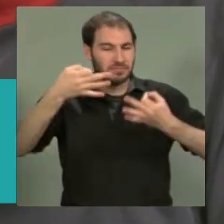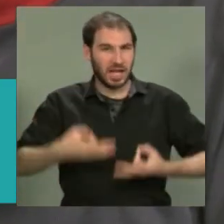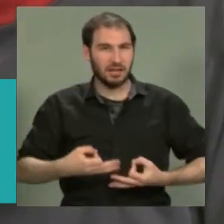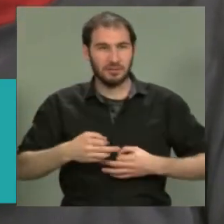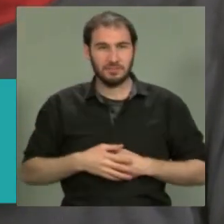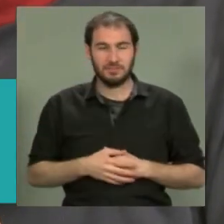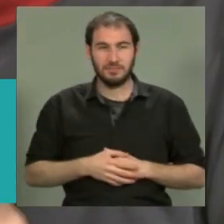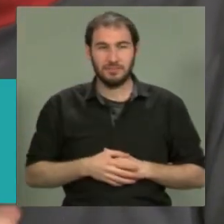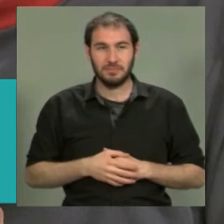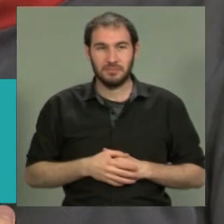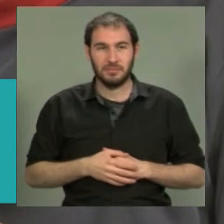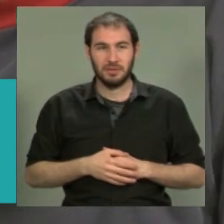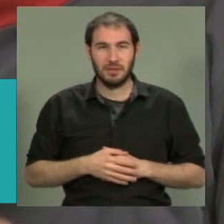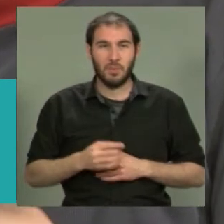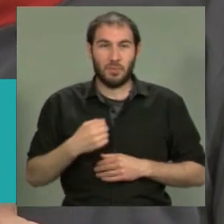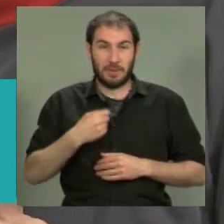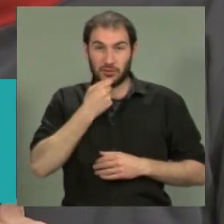que si yo puedo